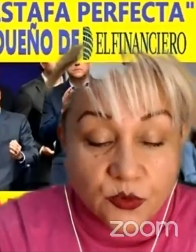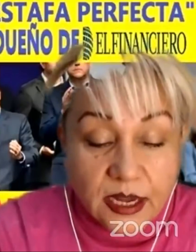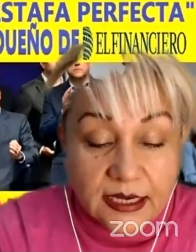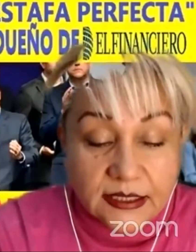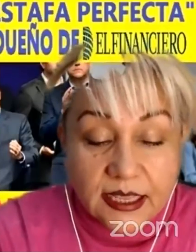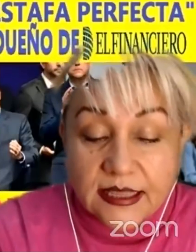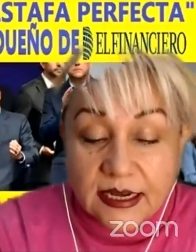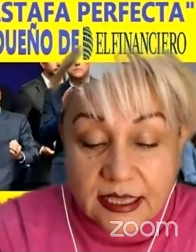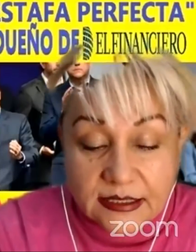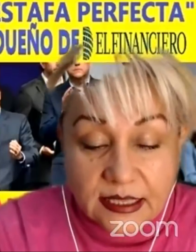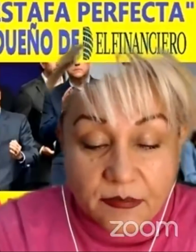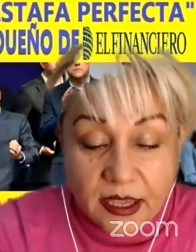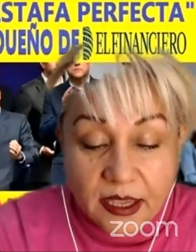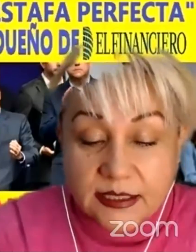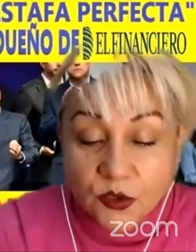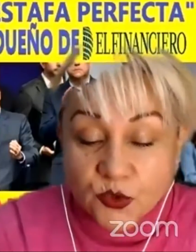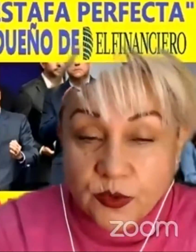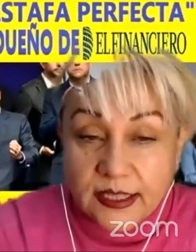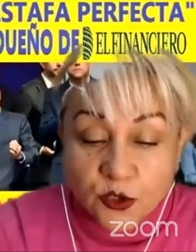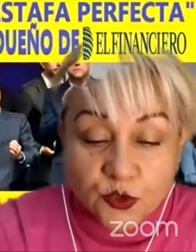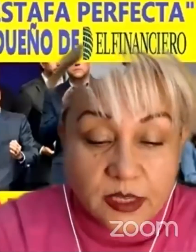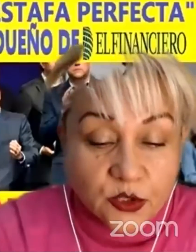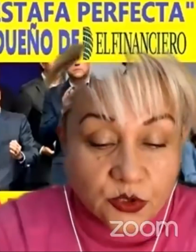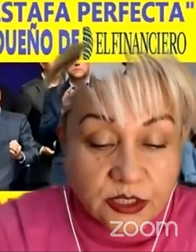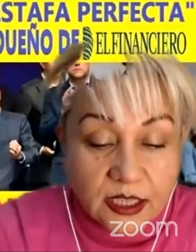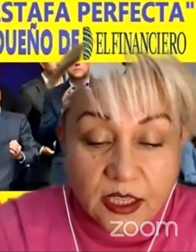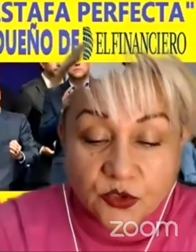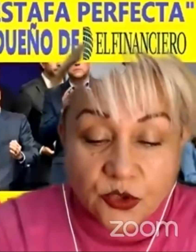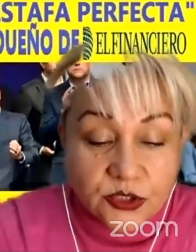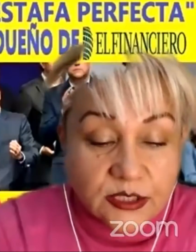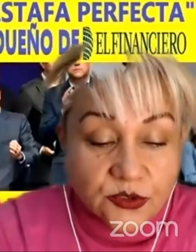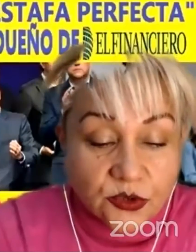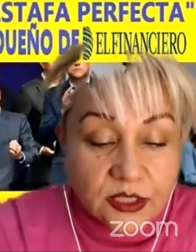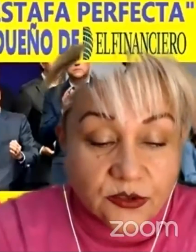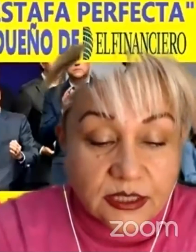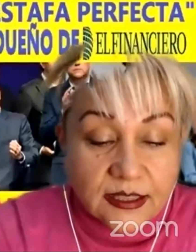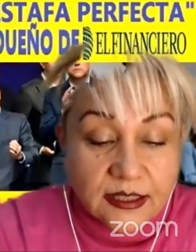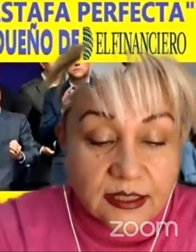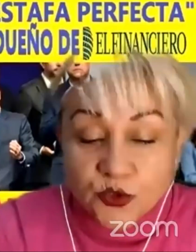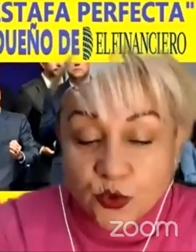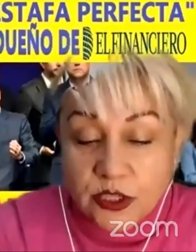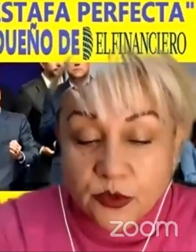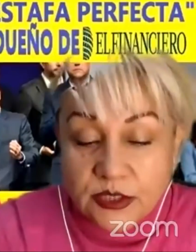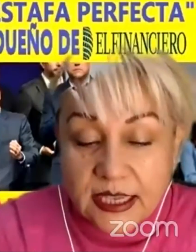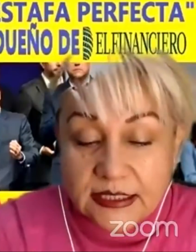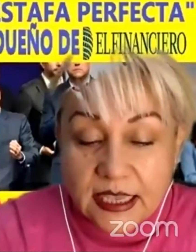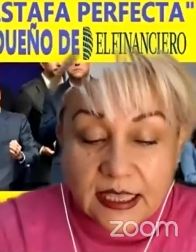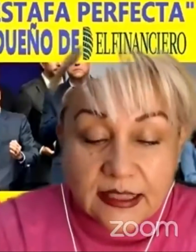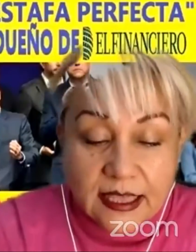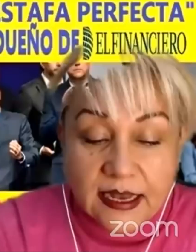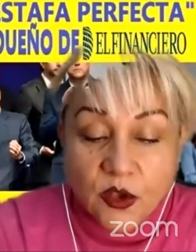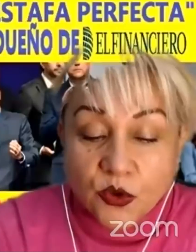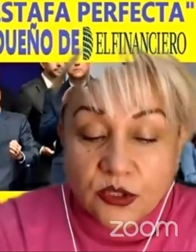días naturales, del 15 de mayo al 15 de octubre del 2012. Todos esos contratos se dieron en los últimos